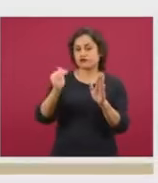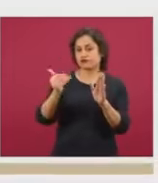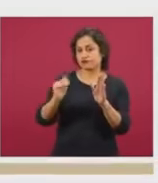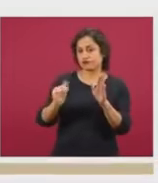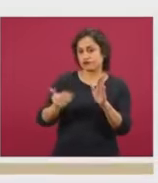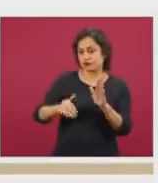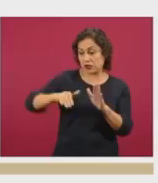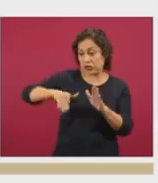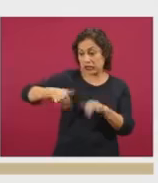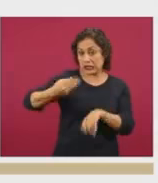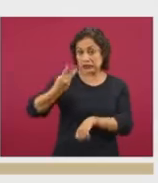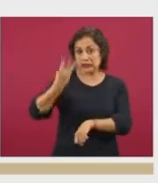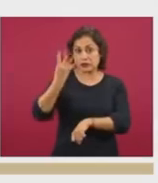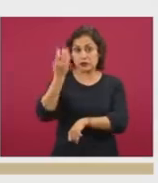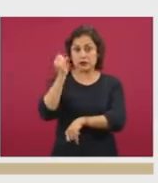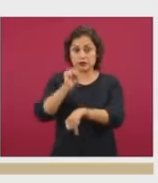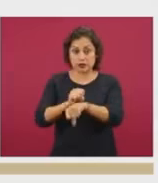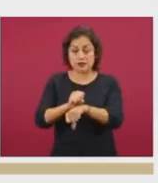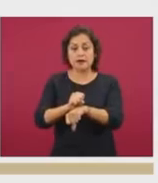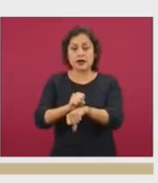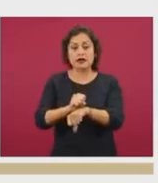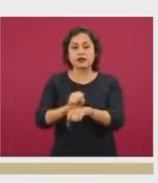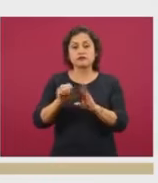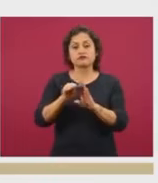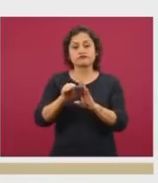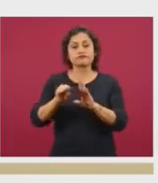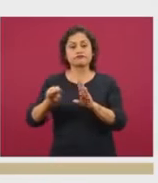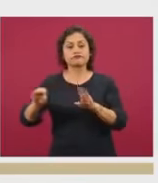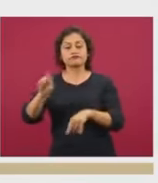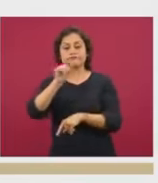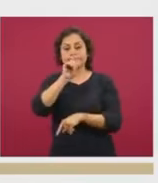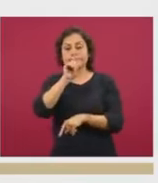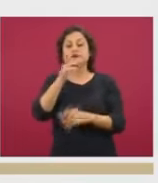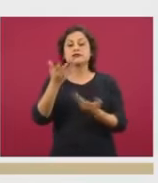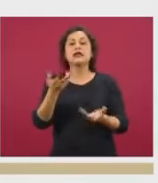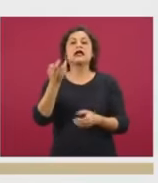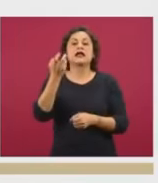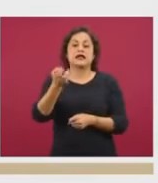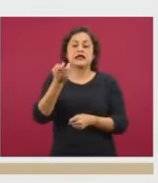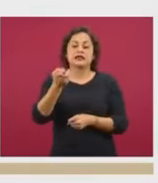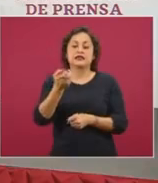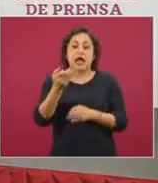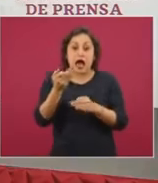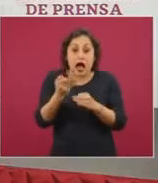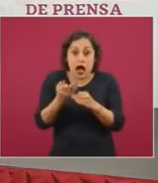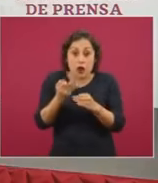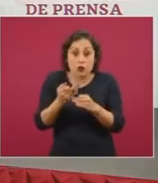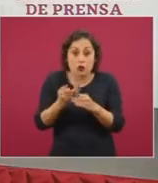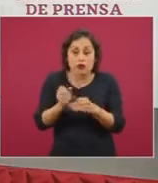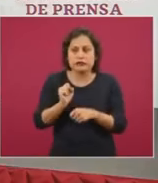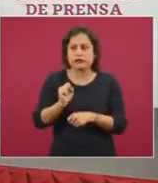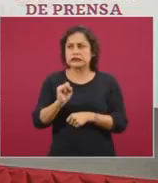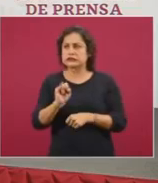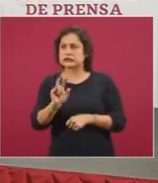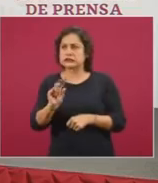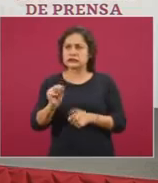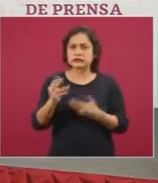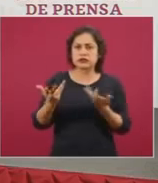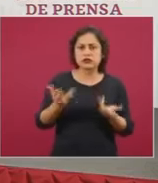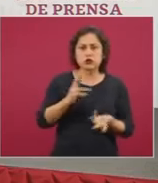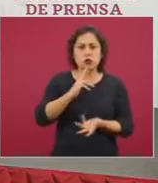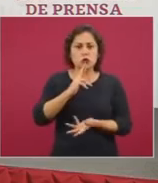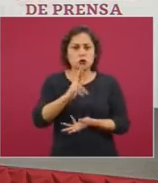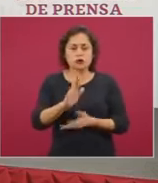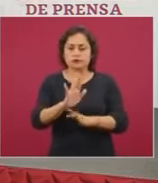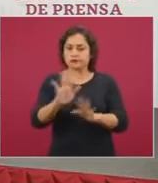3-4 semanas ha estado con una meseta, que también ahora es prematuro saber si esta meseta implica la